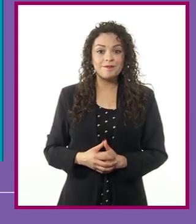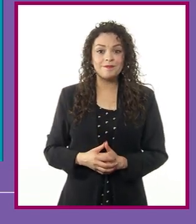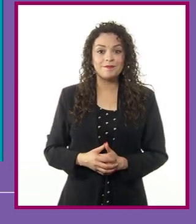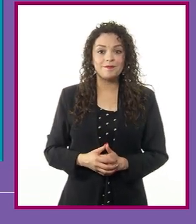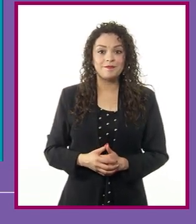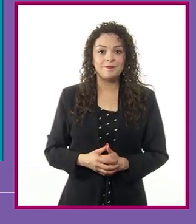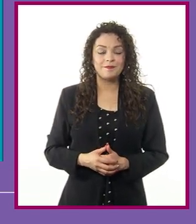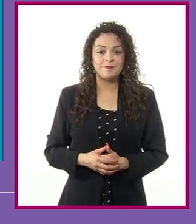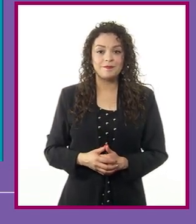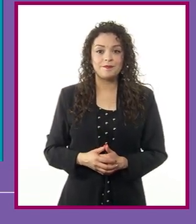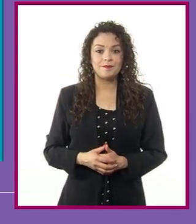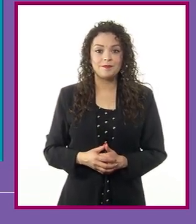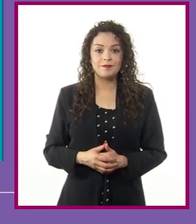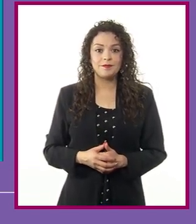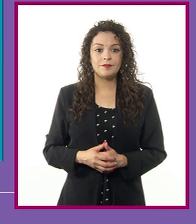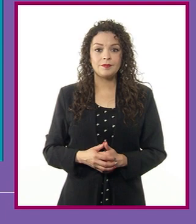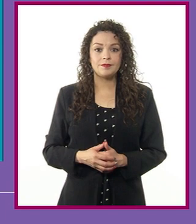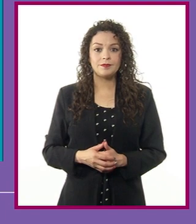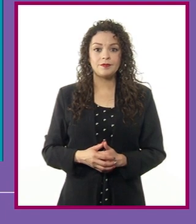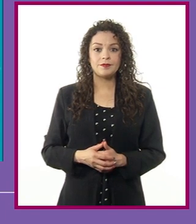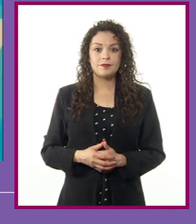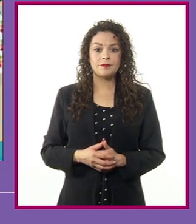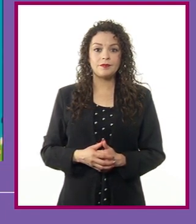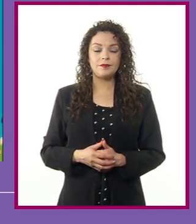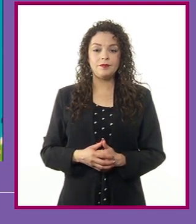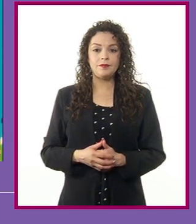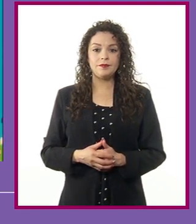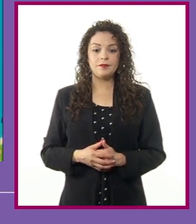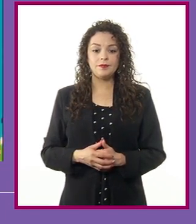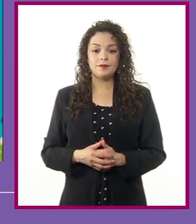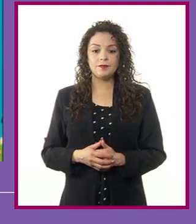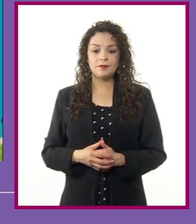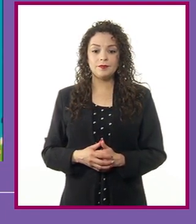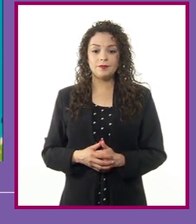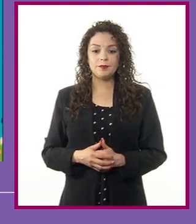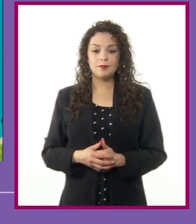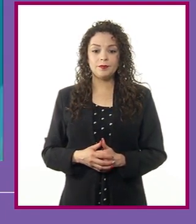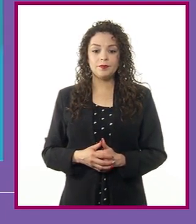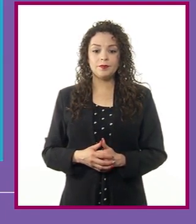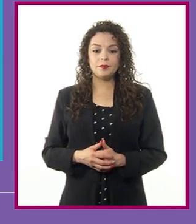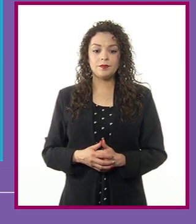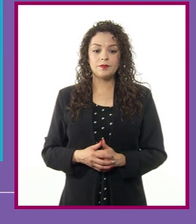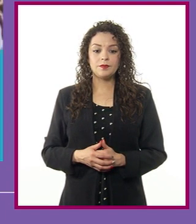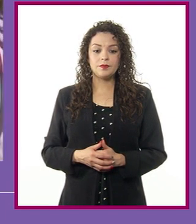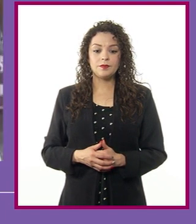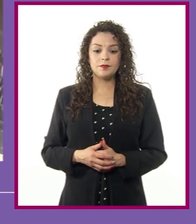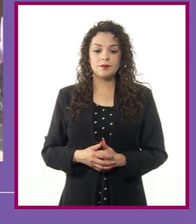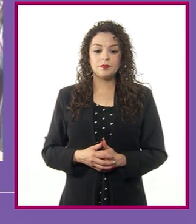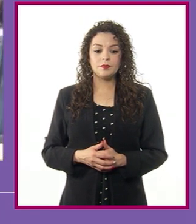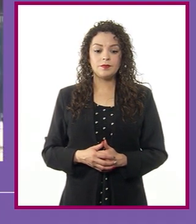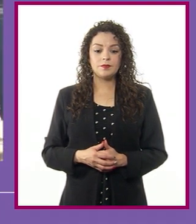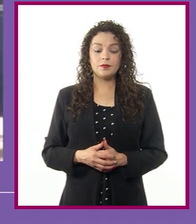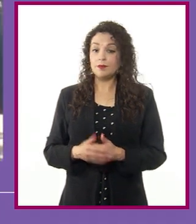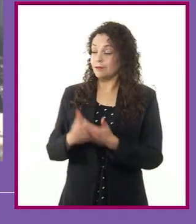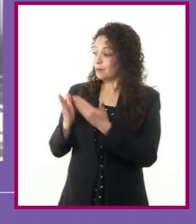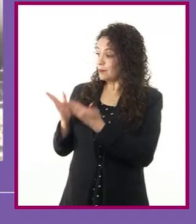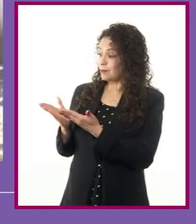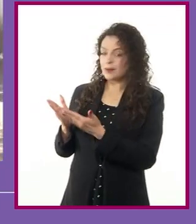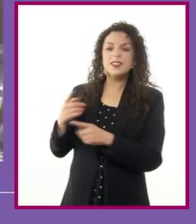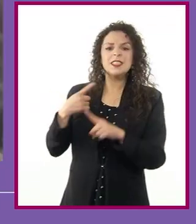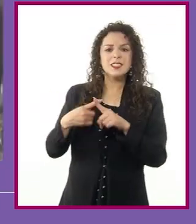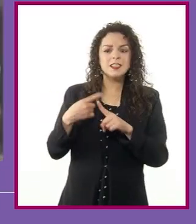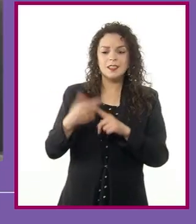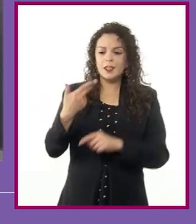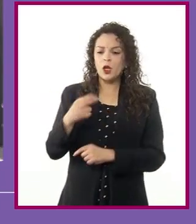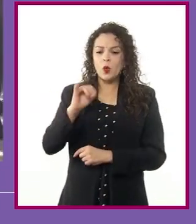bonito es volar a las 2 de la mañana! Ellos son los